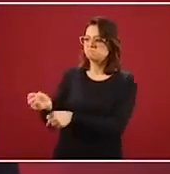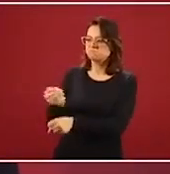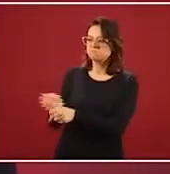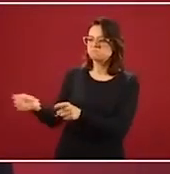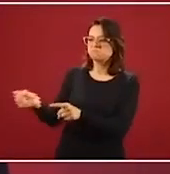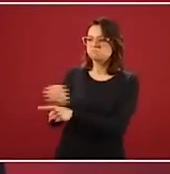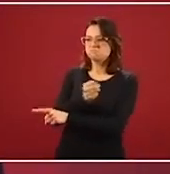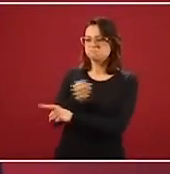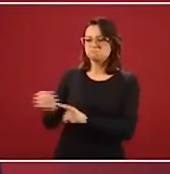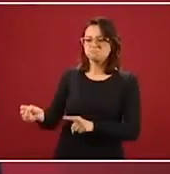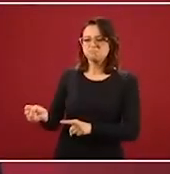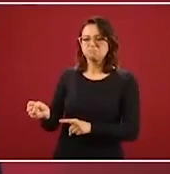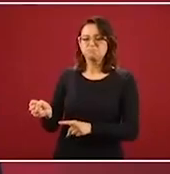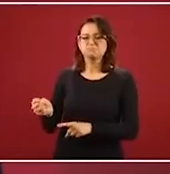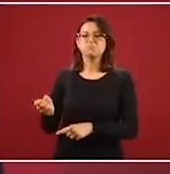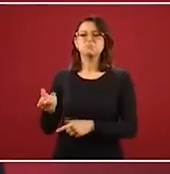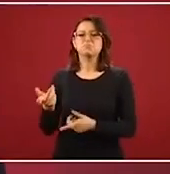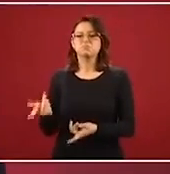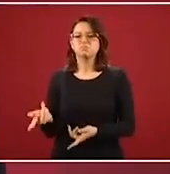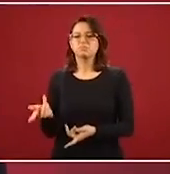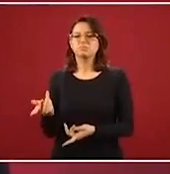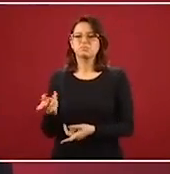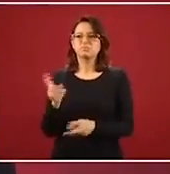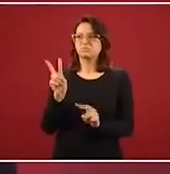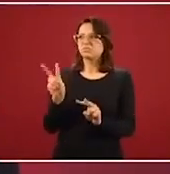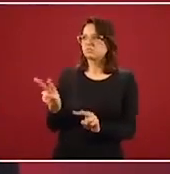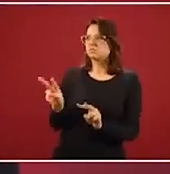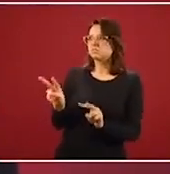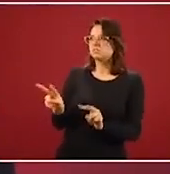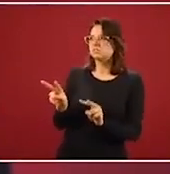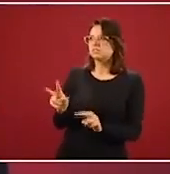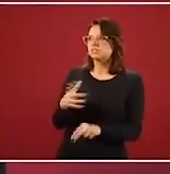del maltrato a sus madres,